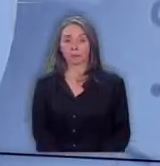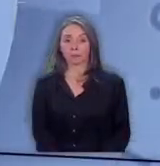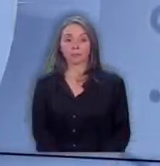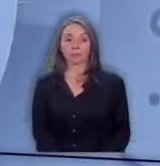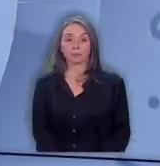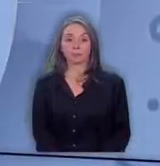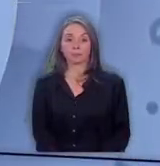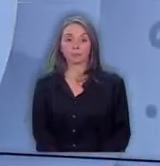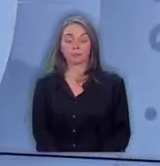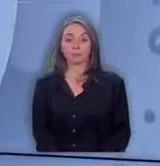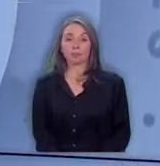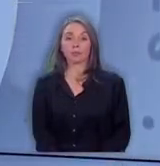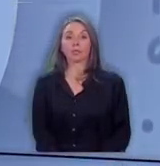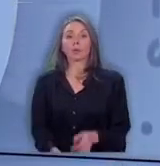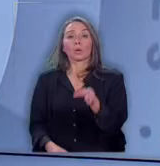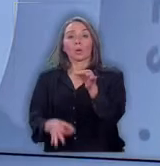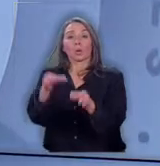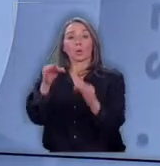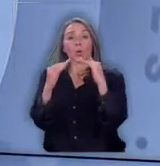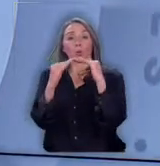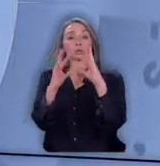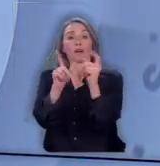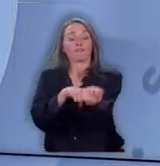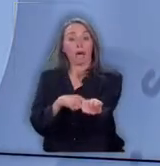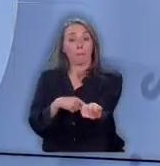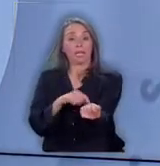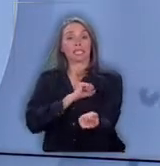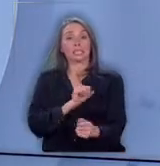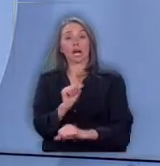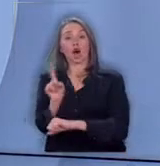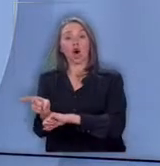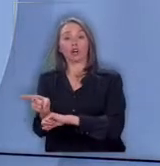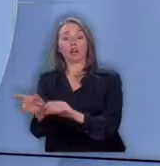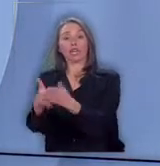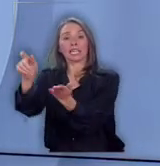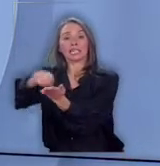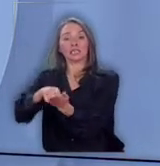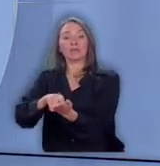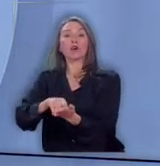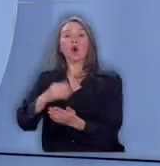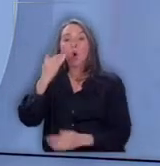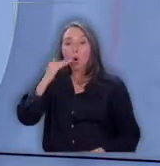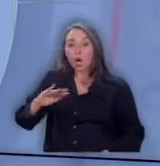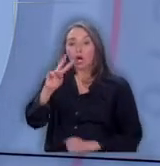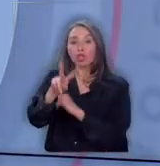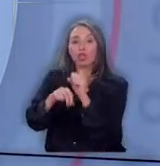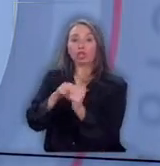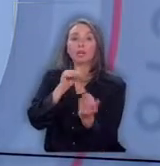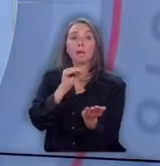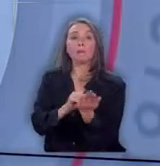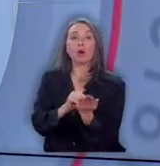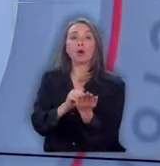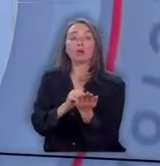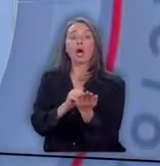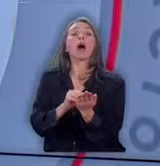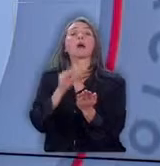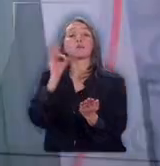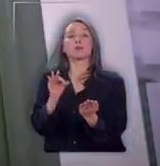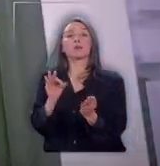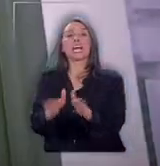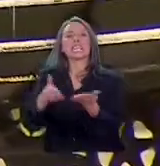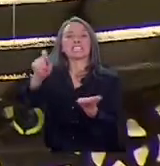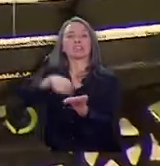solución juzgado de familia de Santiago ordenó al registro civil inscribir a un niño de 2 años como hijo de dos mujeres